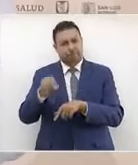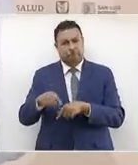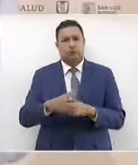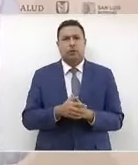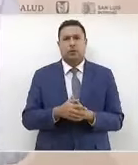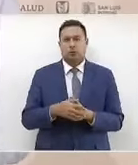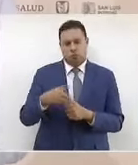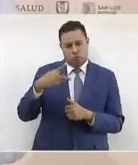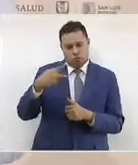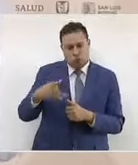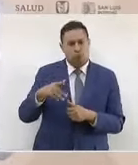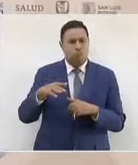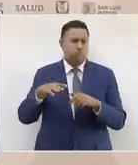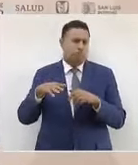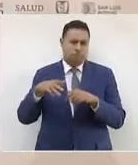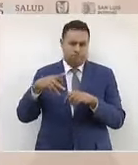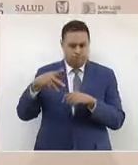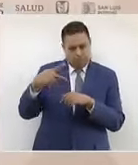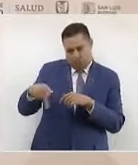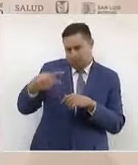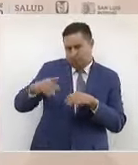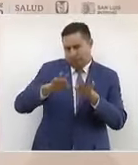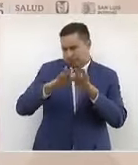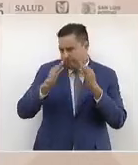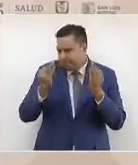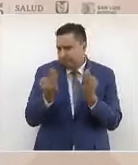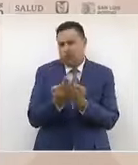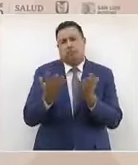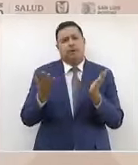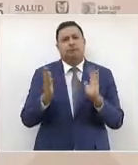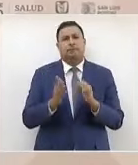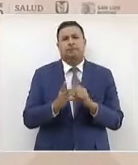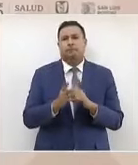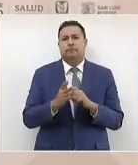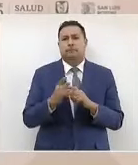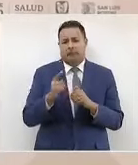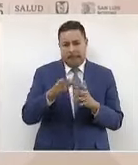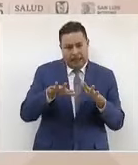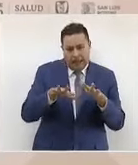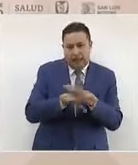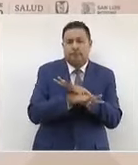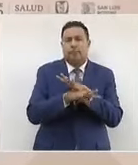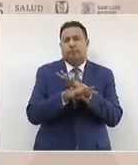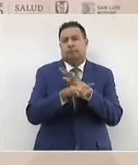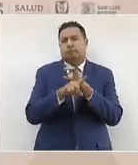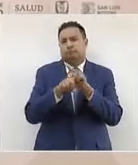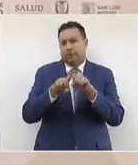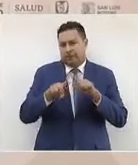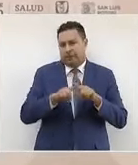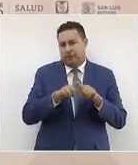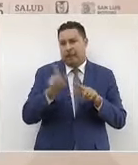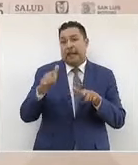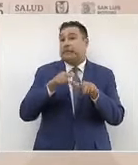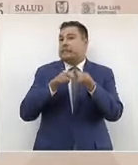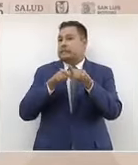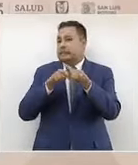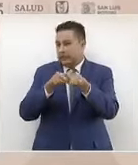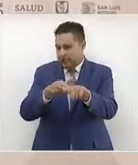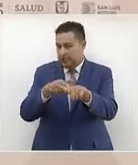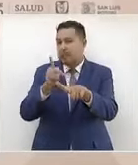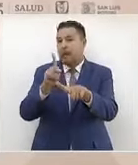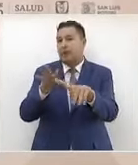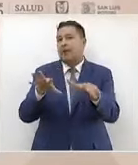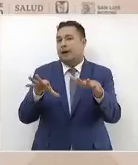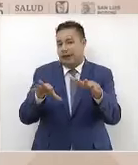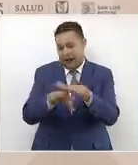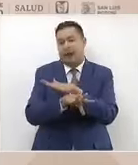con su estilo y desde luego con los cambios. Es continuidad con cambio,